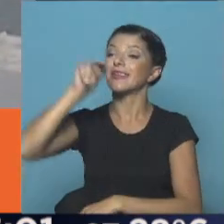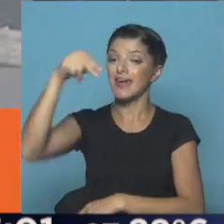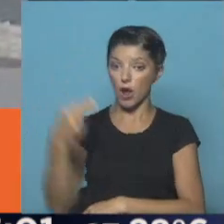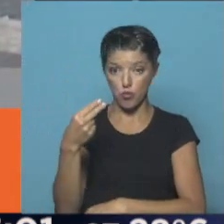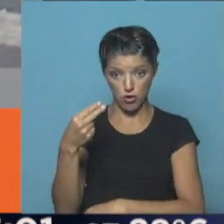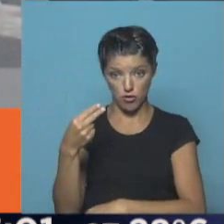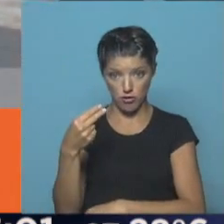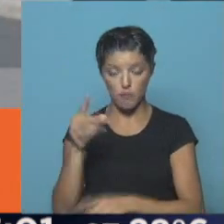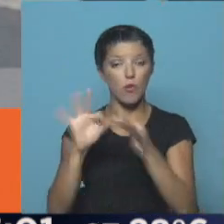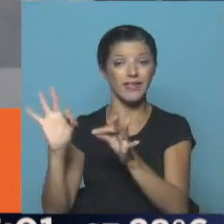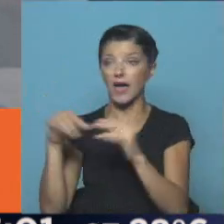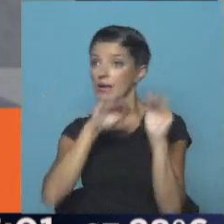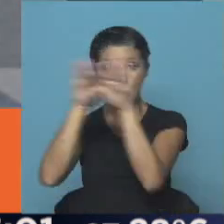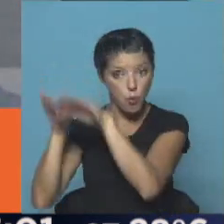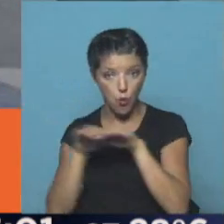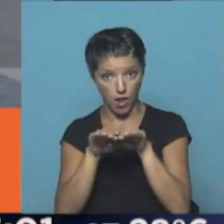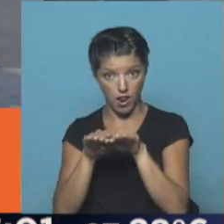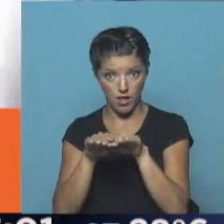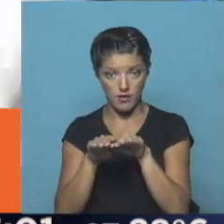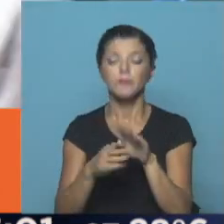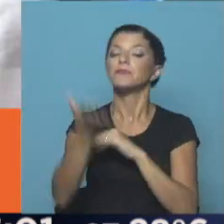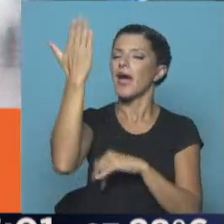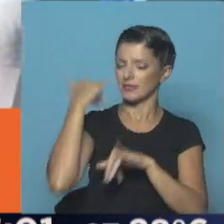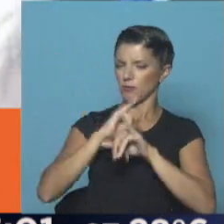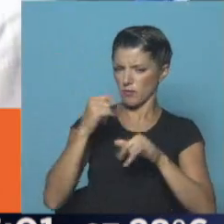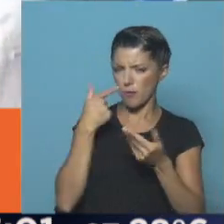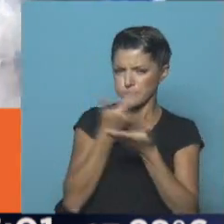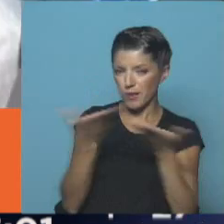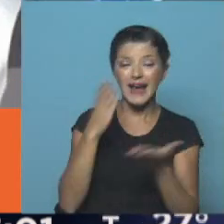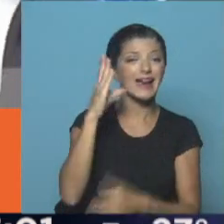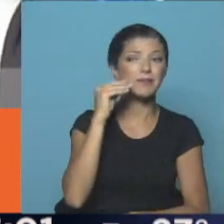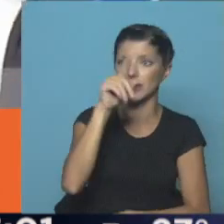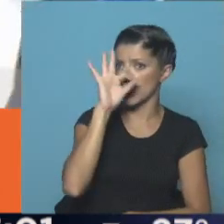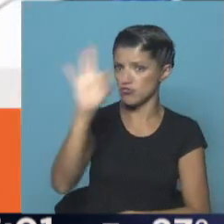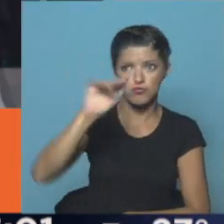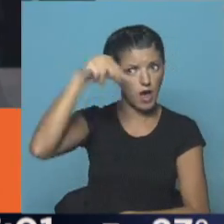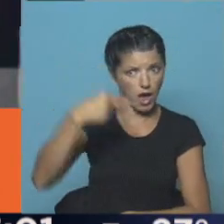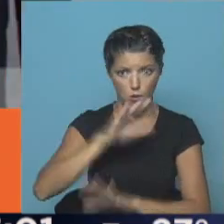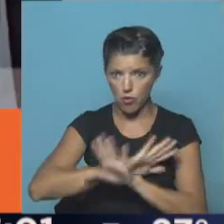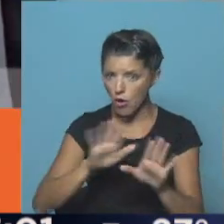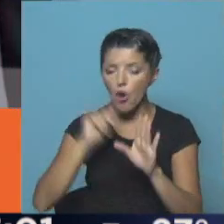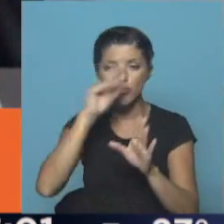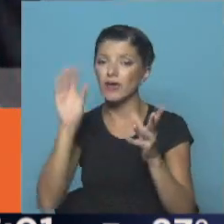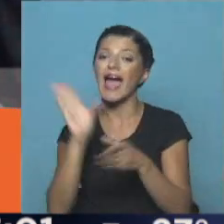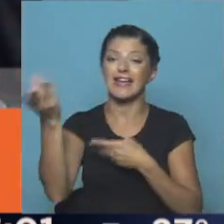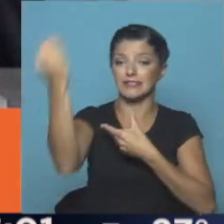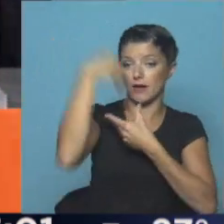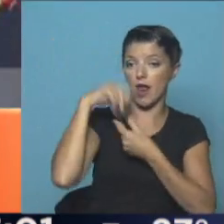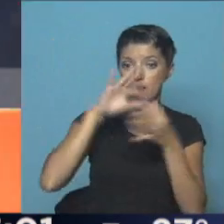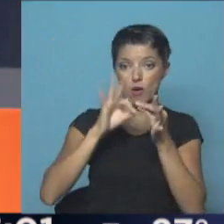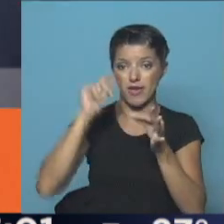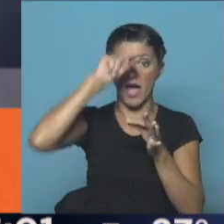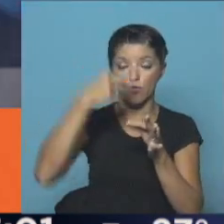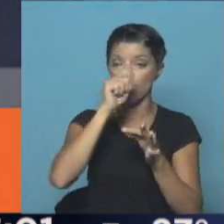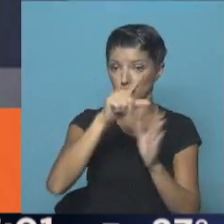que, como repasábamos en el informe, a Gran Bretaña jamás le convenció, jamás se integró, pero también hay otros países que